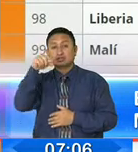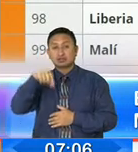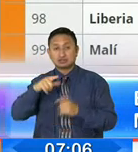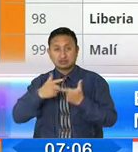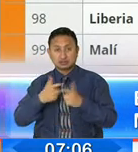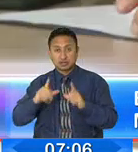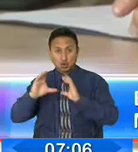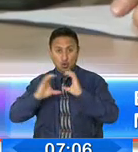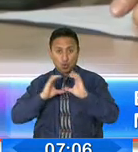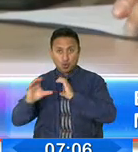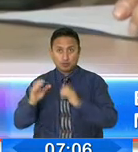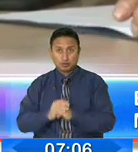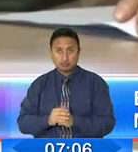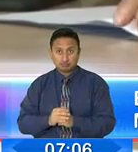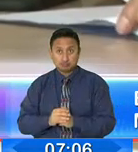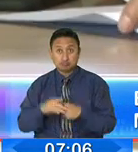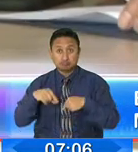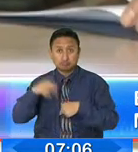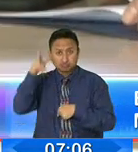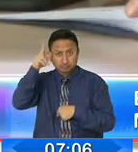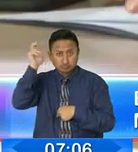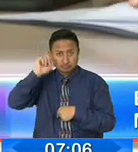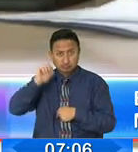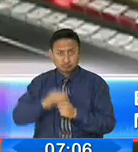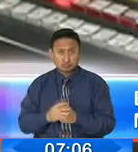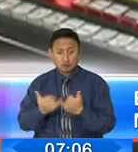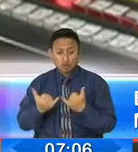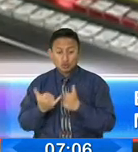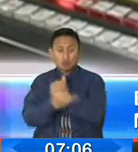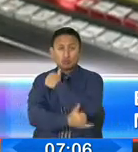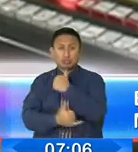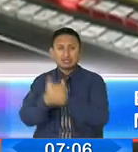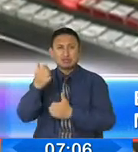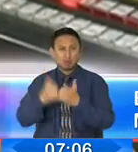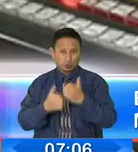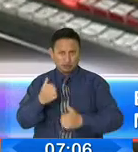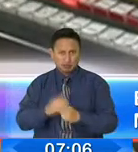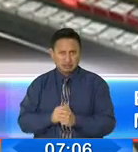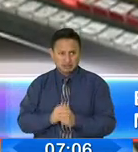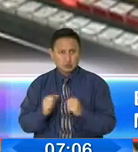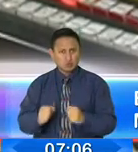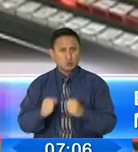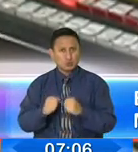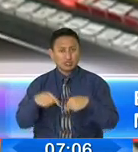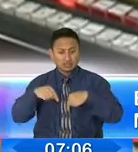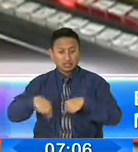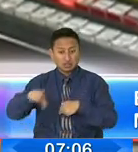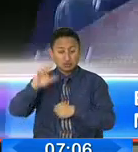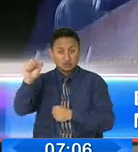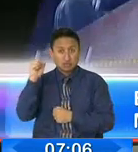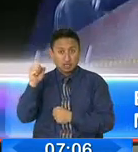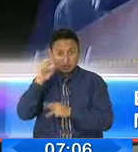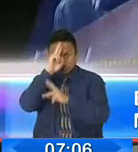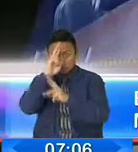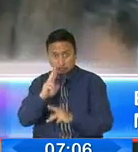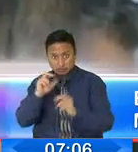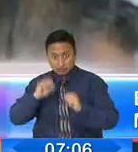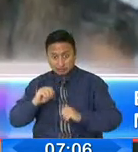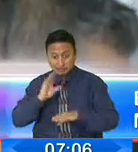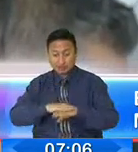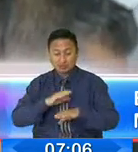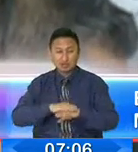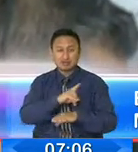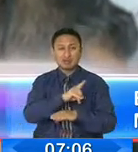de expresión y cree que el país enfrenta significativos problemas para garantizar este derecho humano debido a